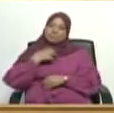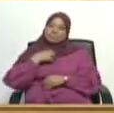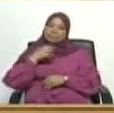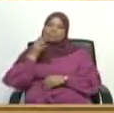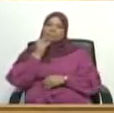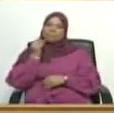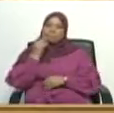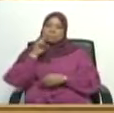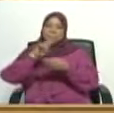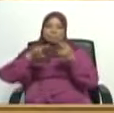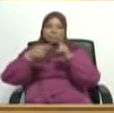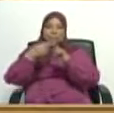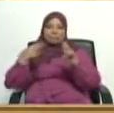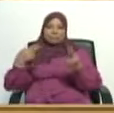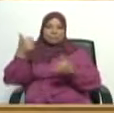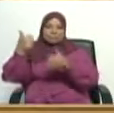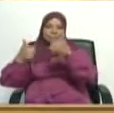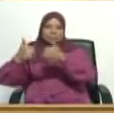Paz,